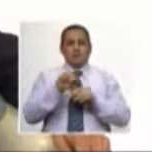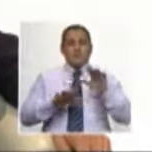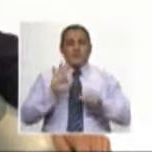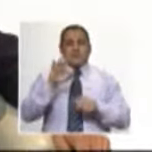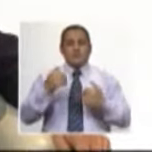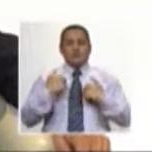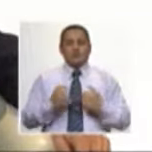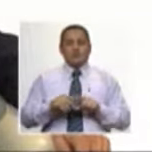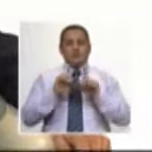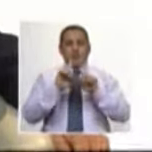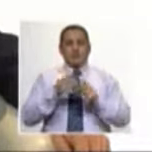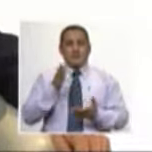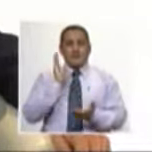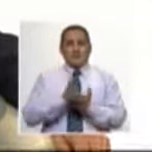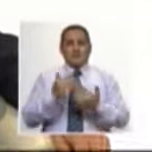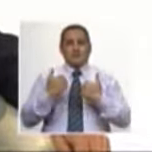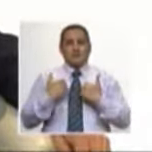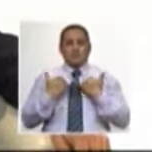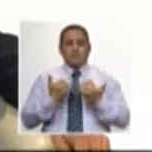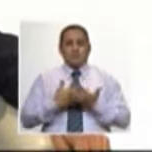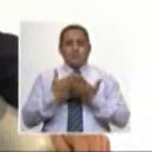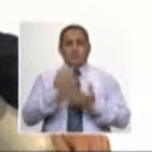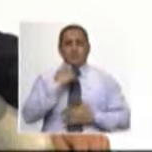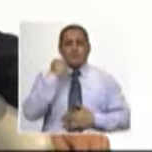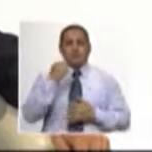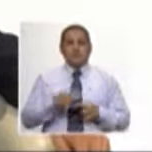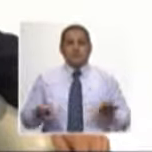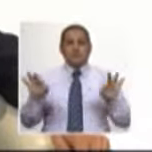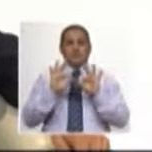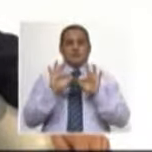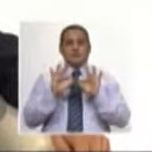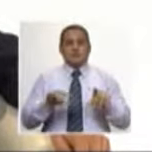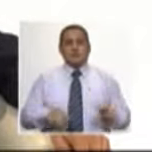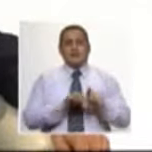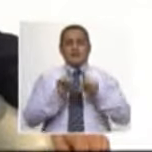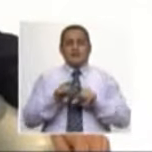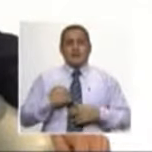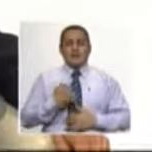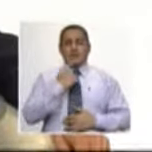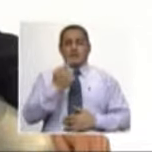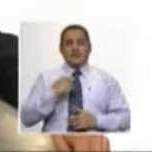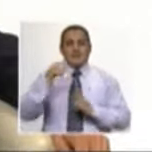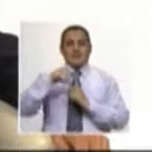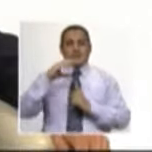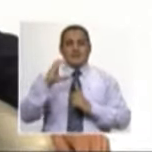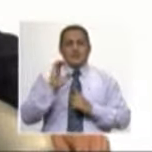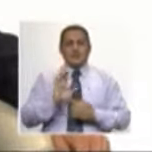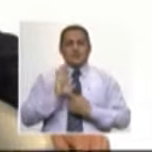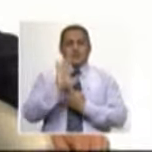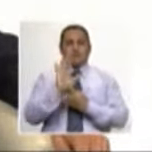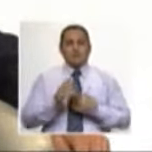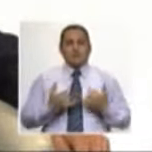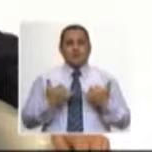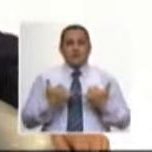11 sentencias del tribunal que se han ocupado sobre este derecho fundamental, ¿no? Y ahí el tribunal ha podido